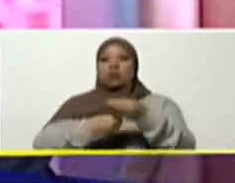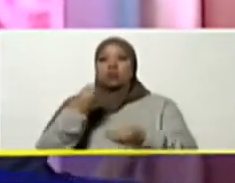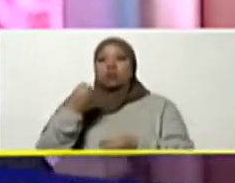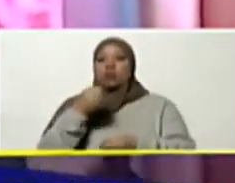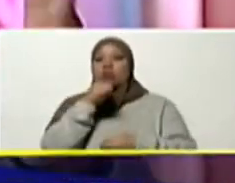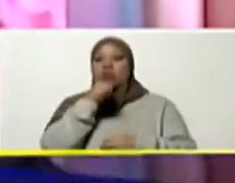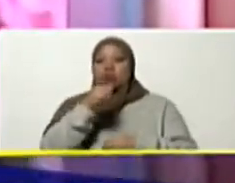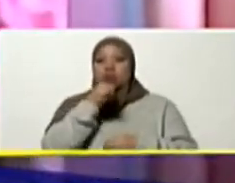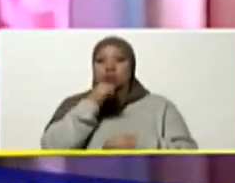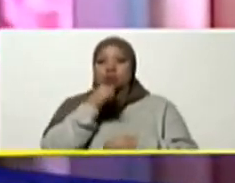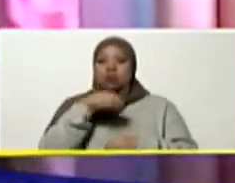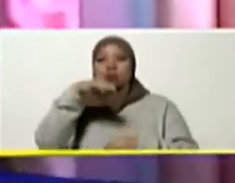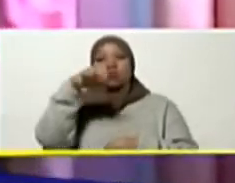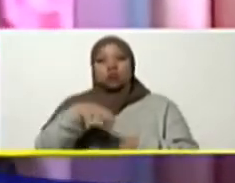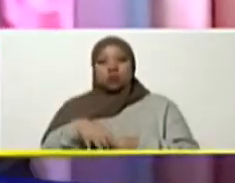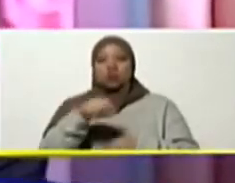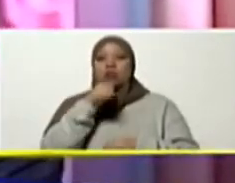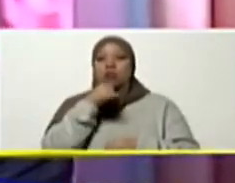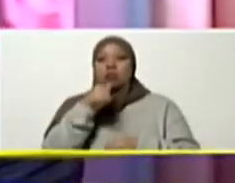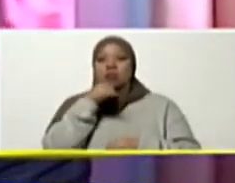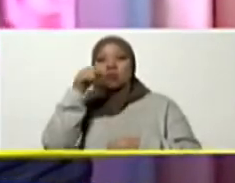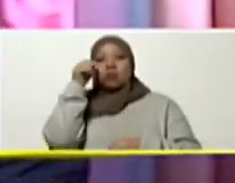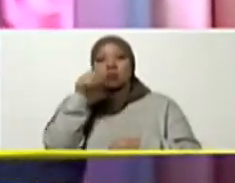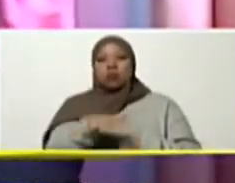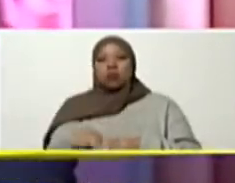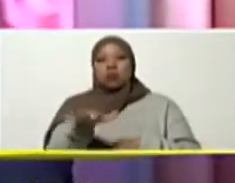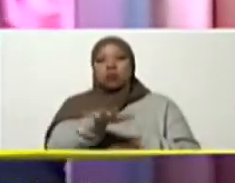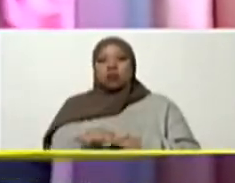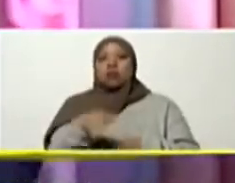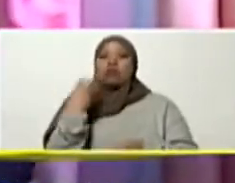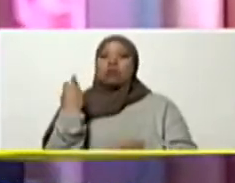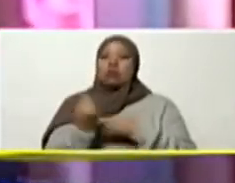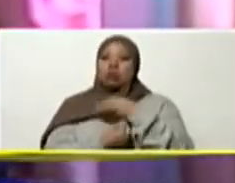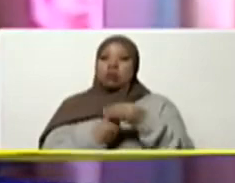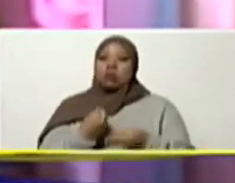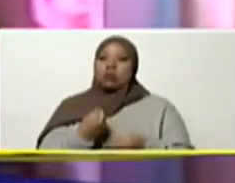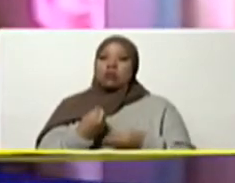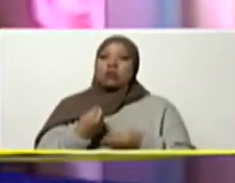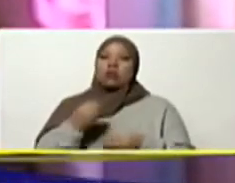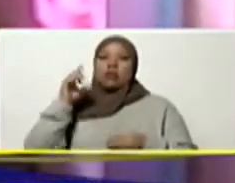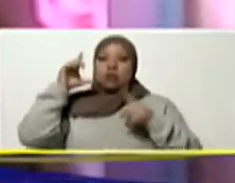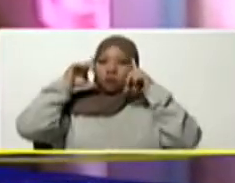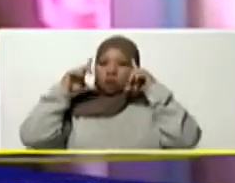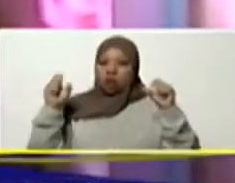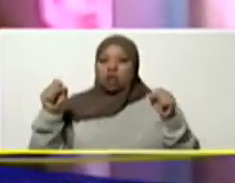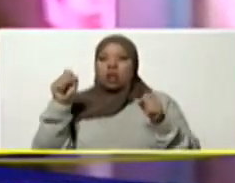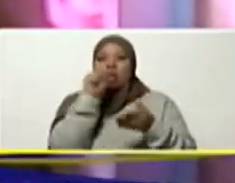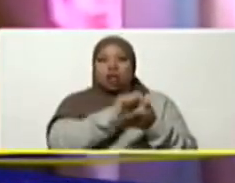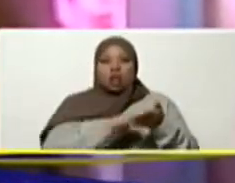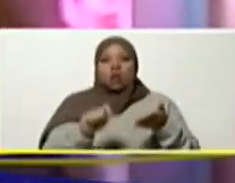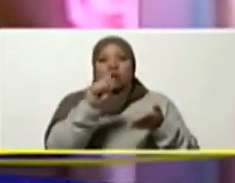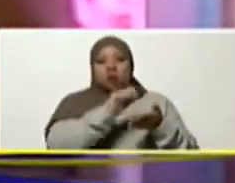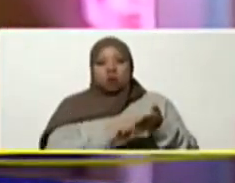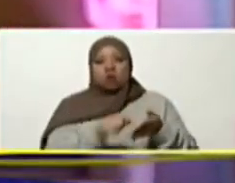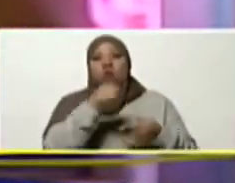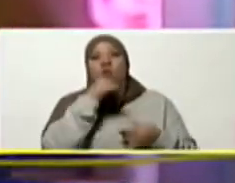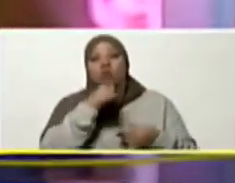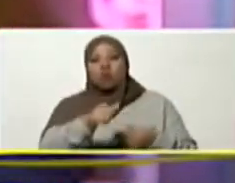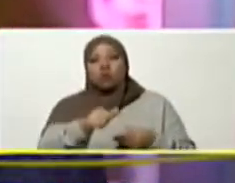centenar de stands, de puestos, como intelectuales, escritores,